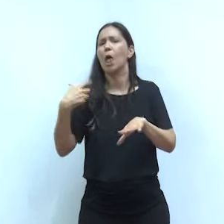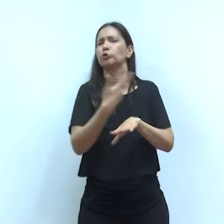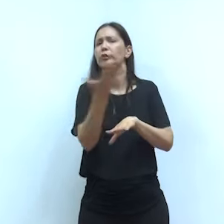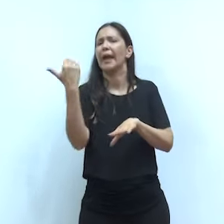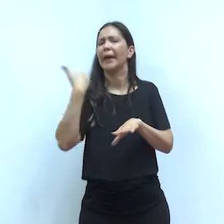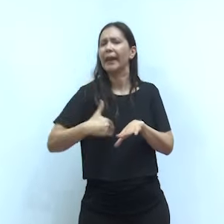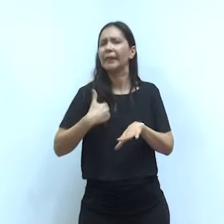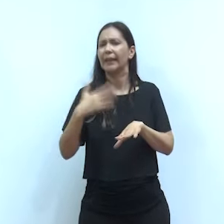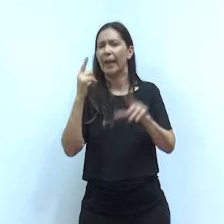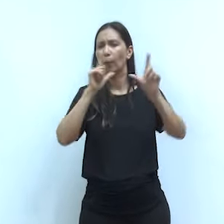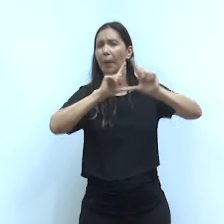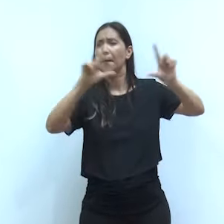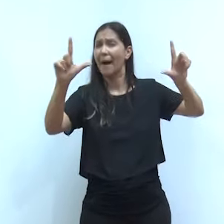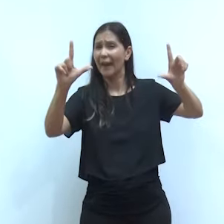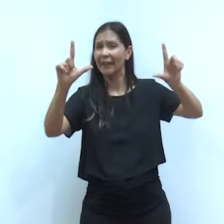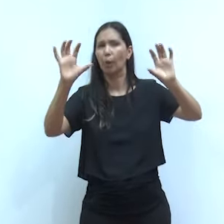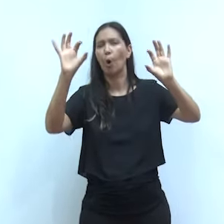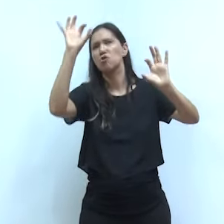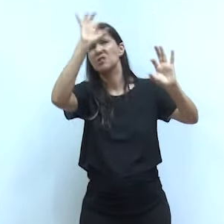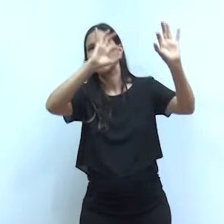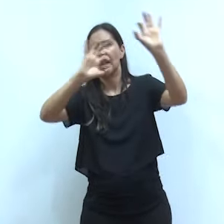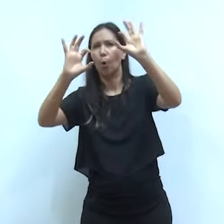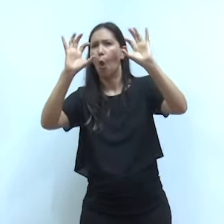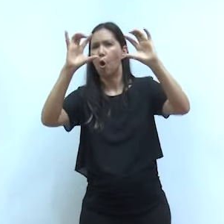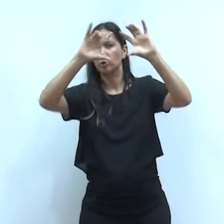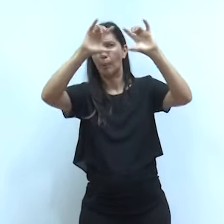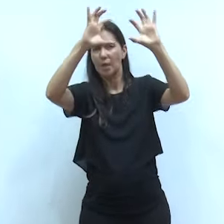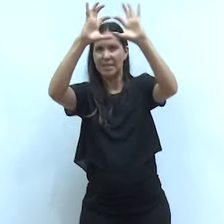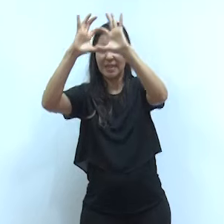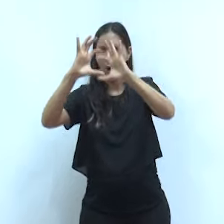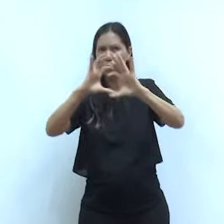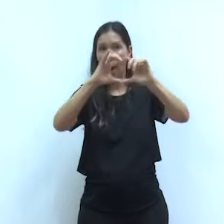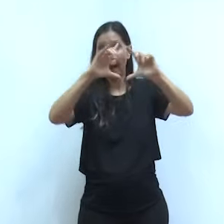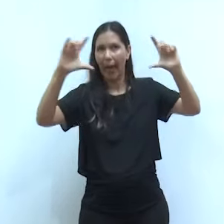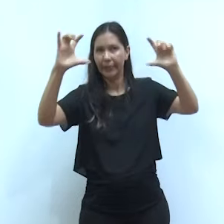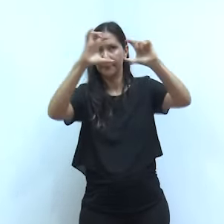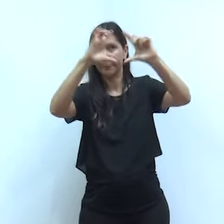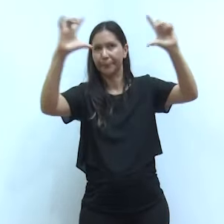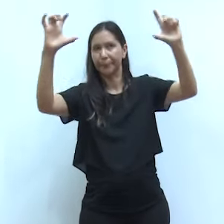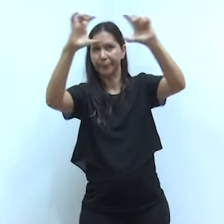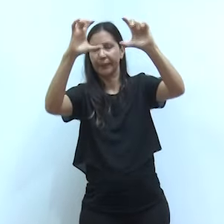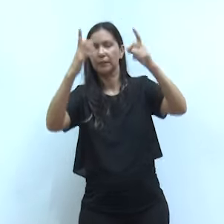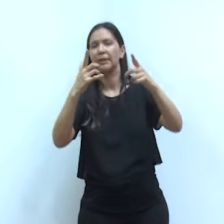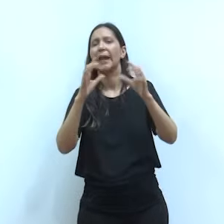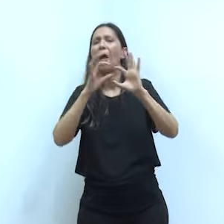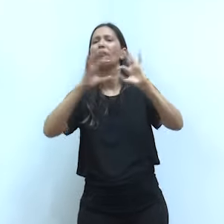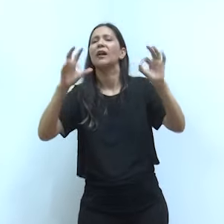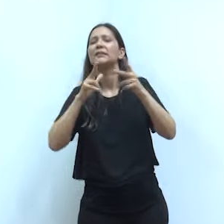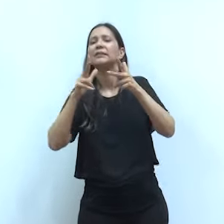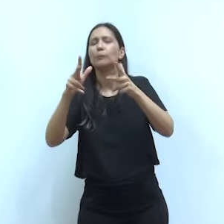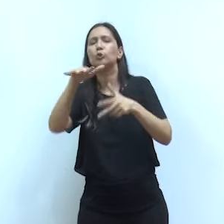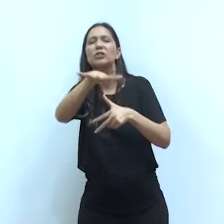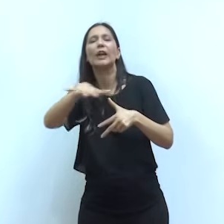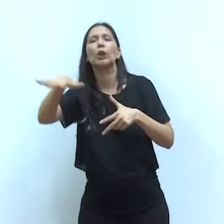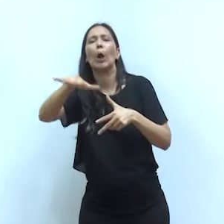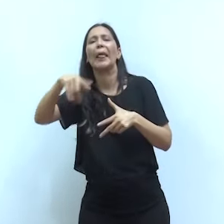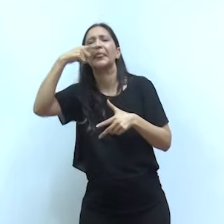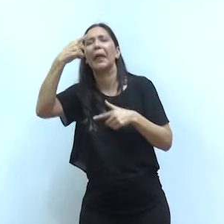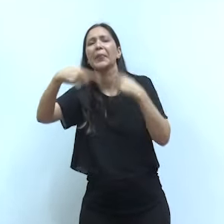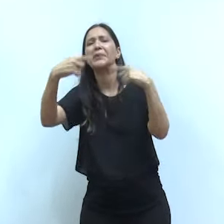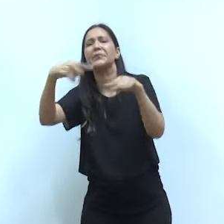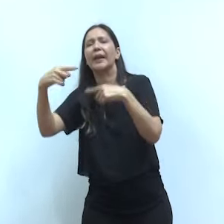Era una serie de círculos englobados en un círculo grande decía hay muchos sectores que tienen intereses diferentes pero ninguno